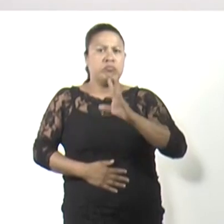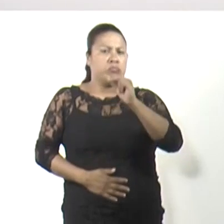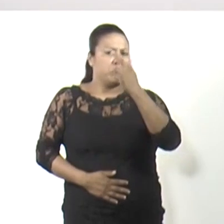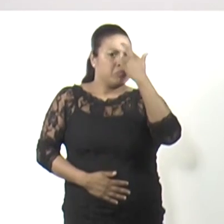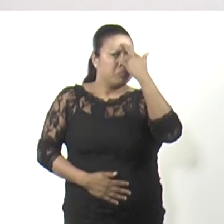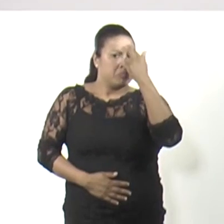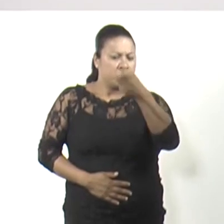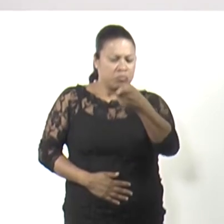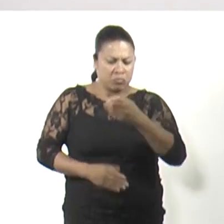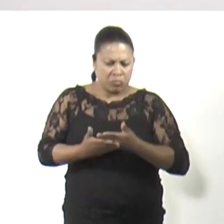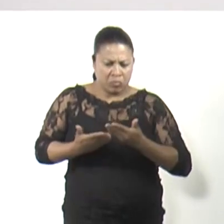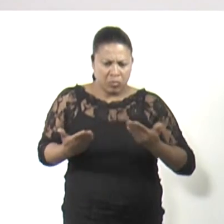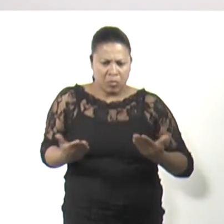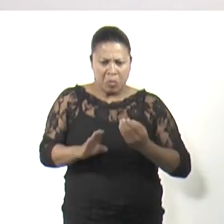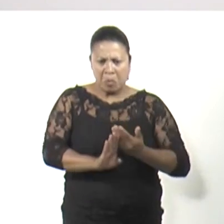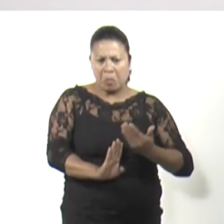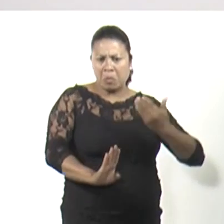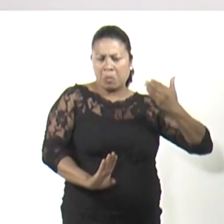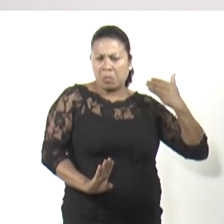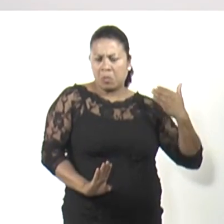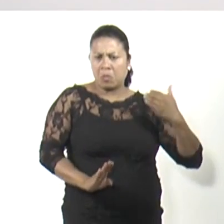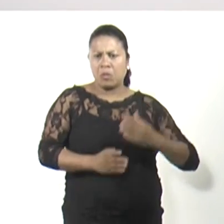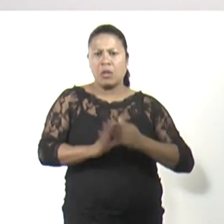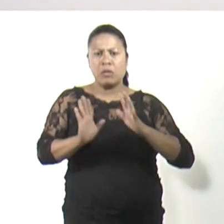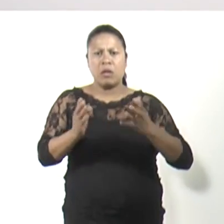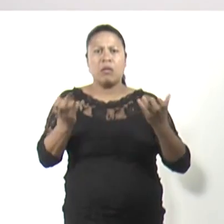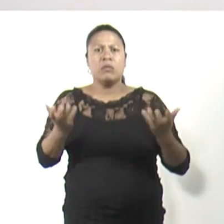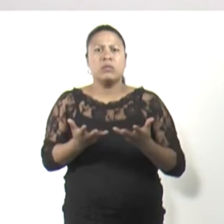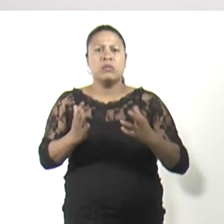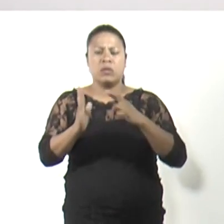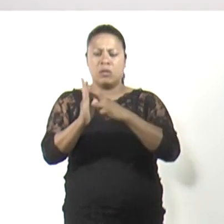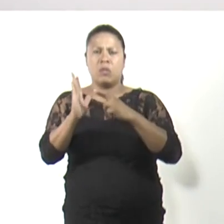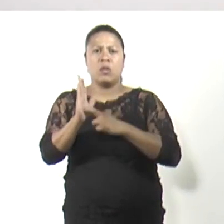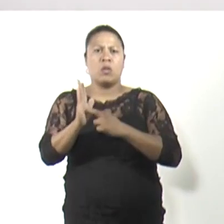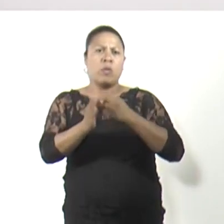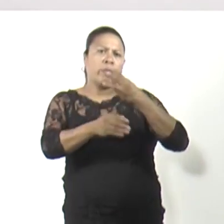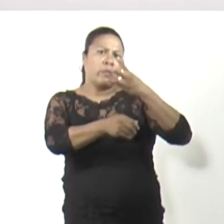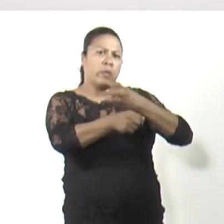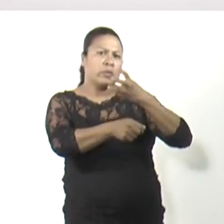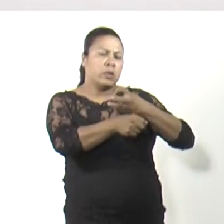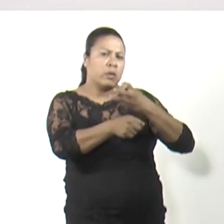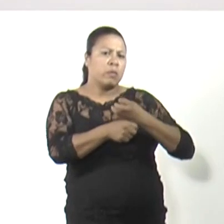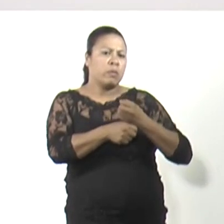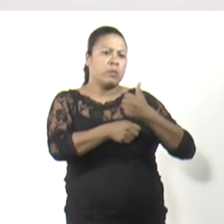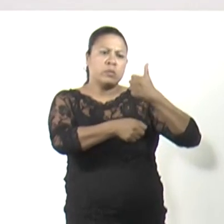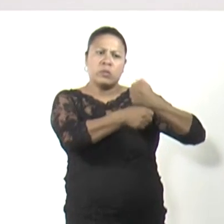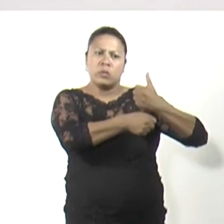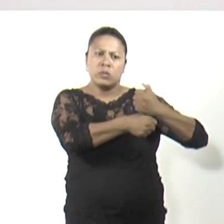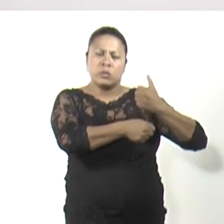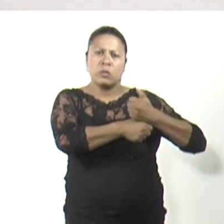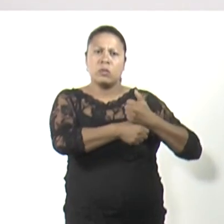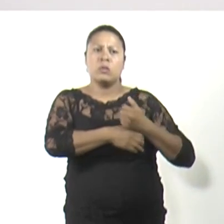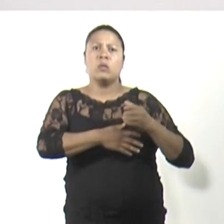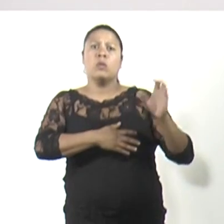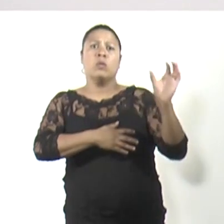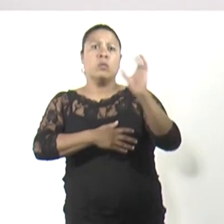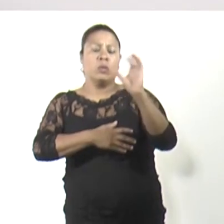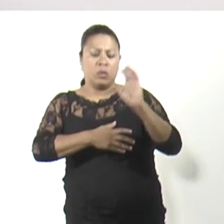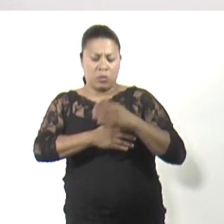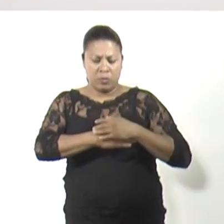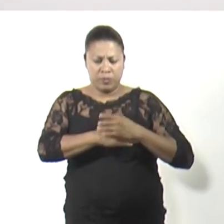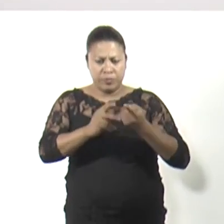ahora mismo el tercer año de primaria, el sexto año de primaria, cuando